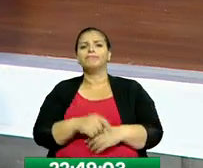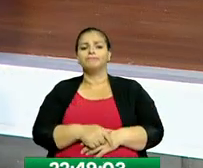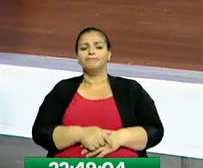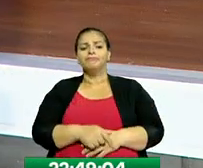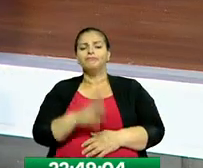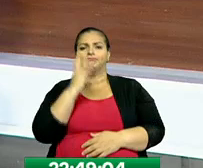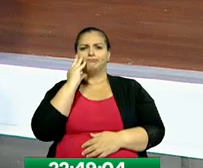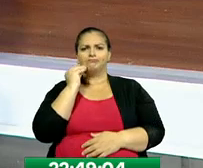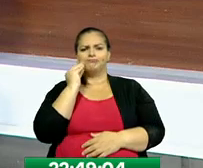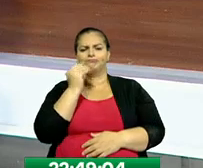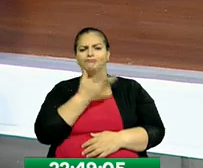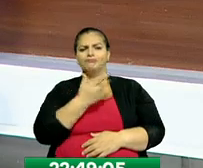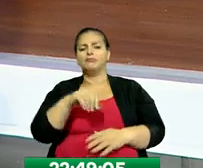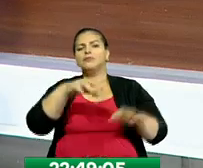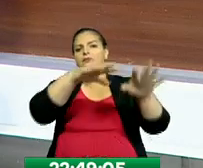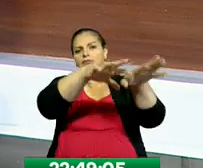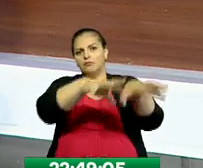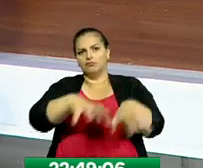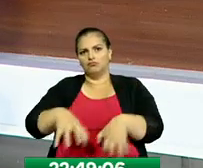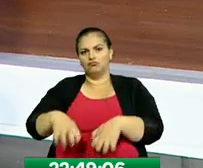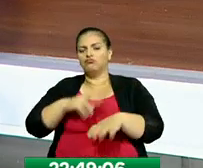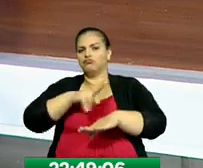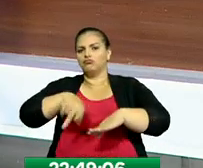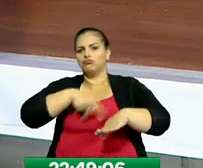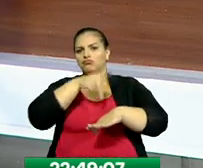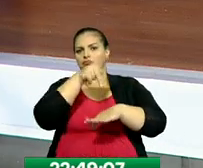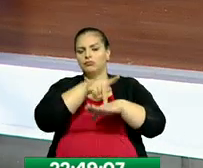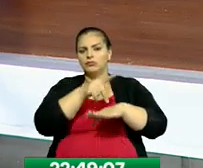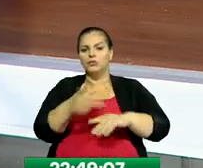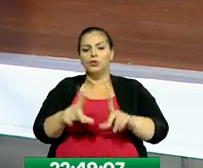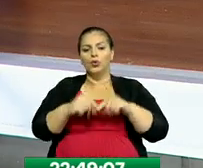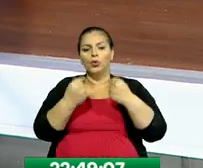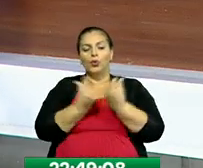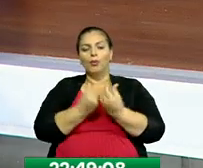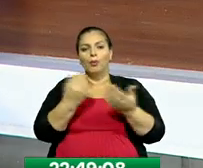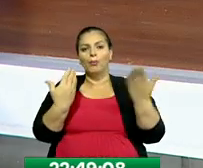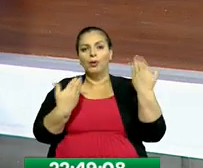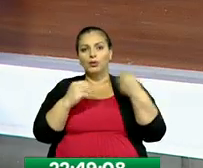Ecuador. Representa a Pachacutic Lista 18.